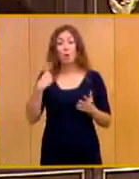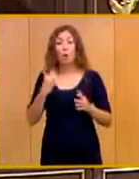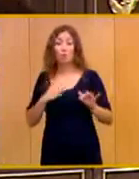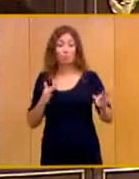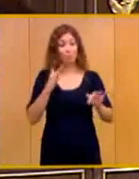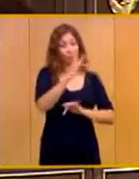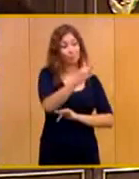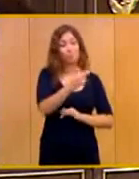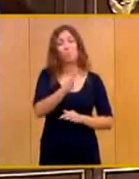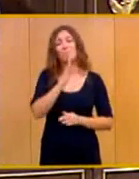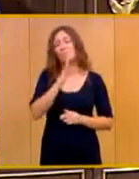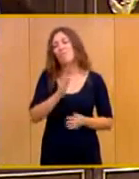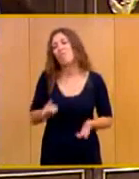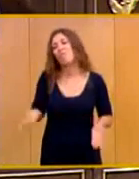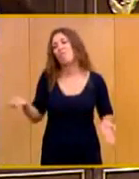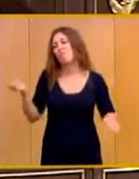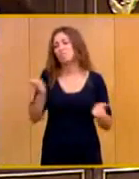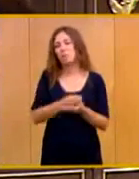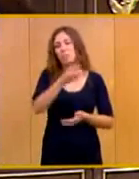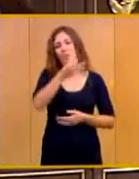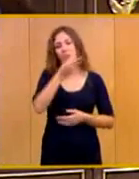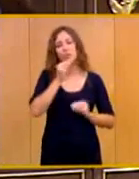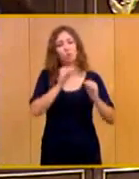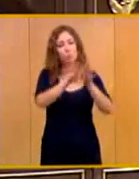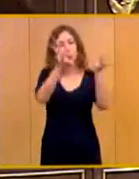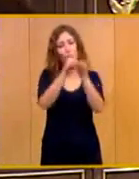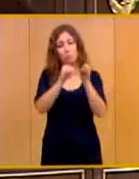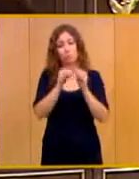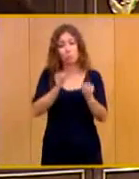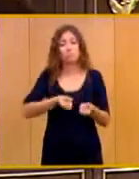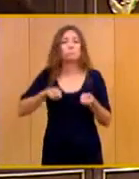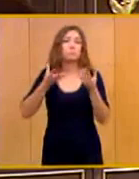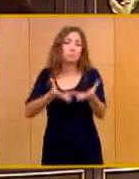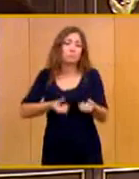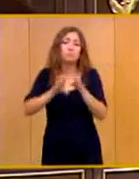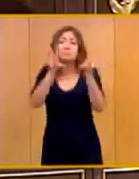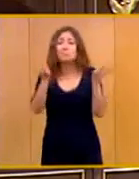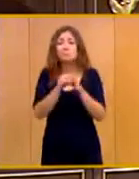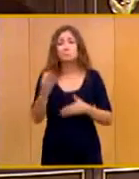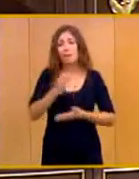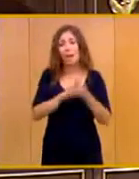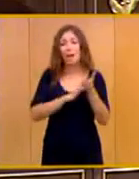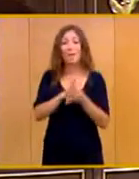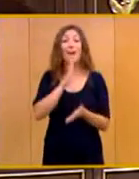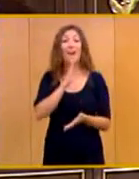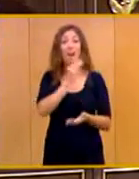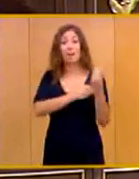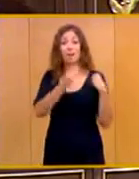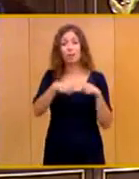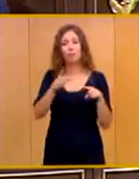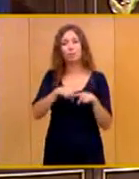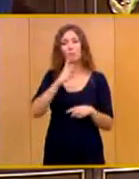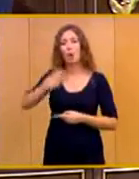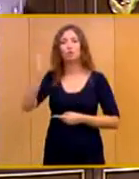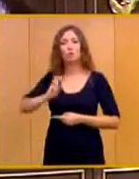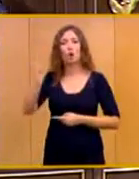la cantinela en la que resume todas sus explicaciones, que consiste en hablar de otra cosa y decirnos lo de siempre, que si